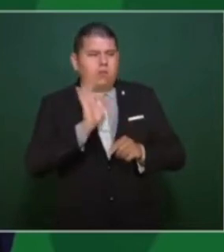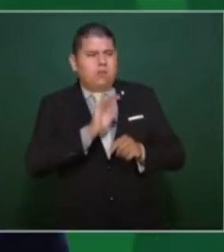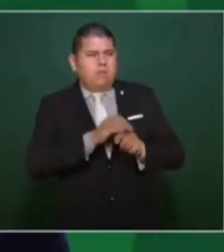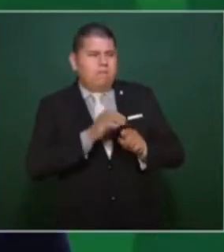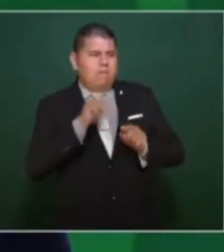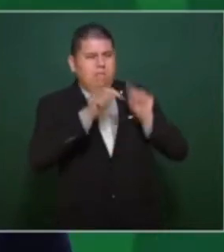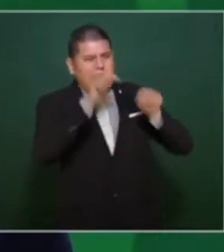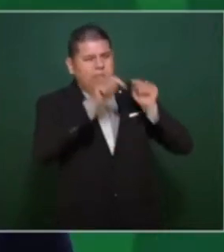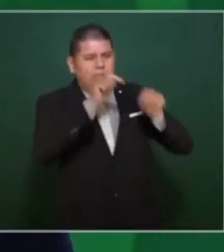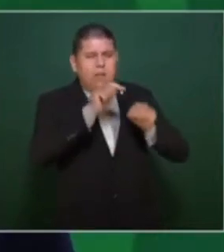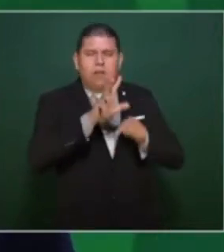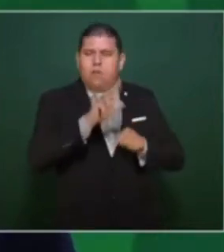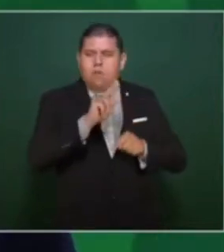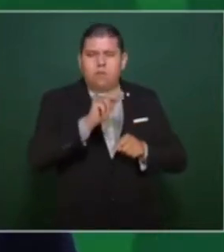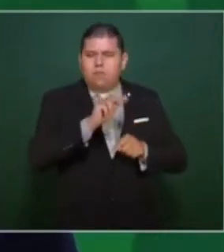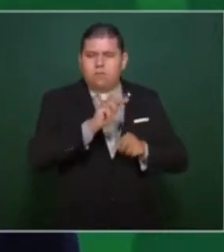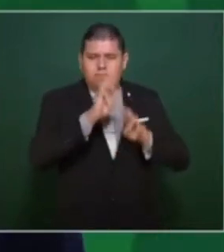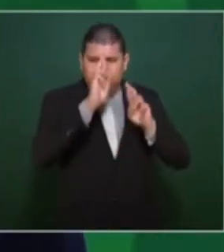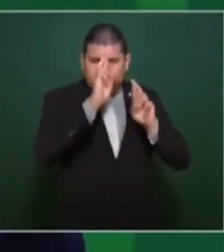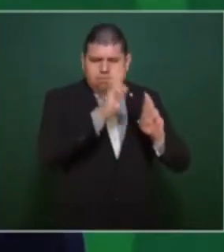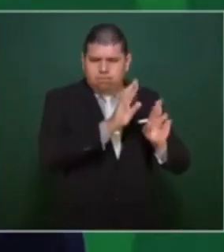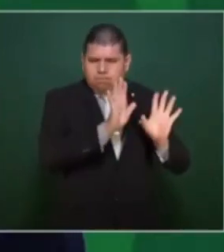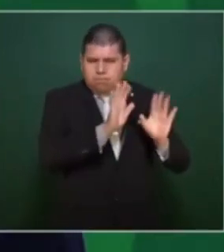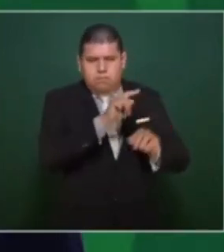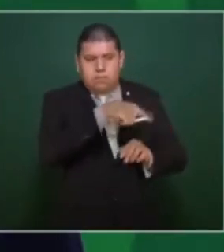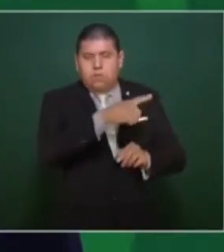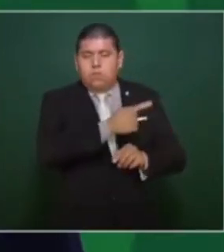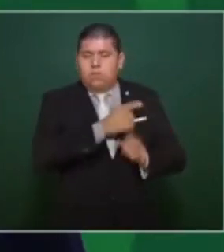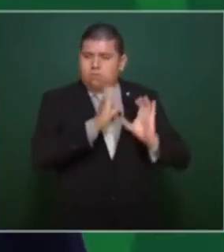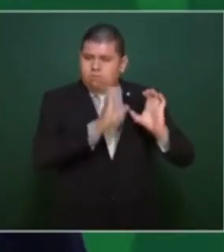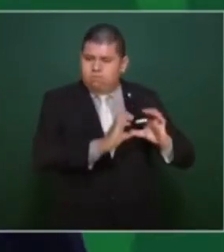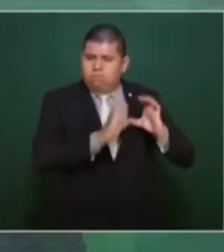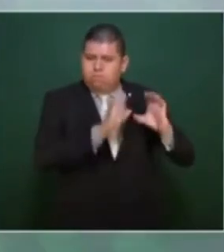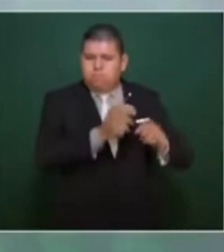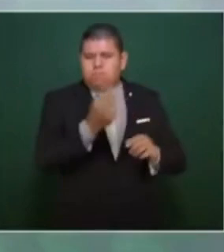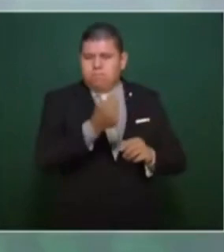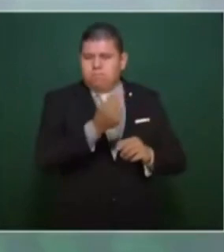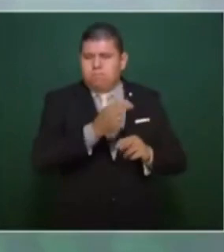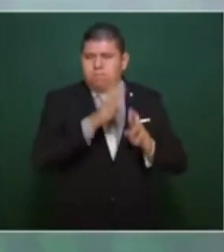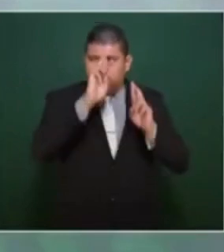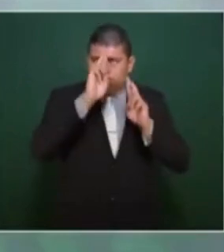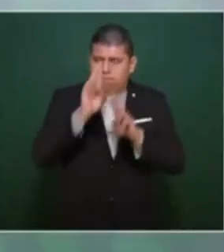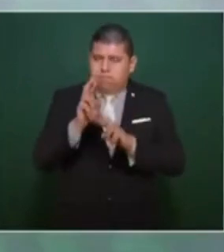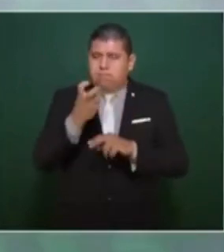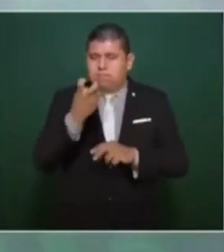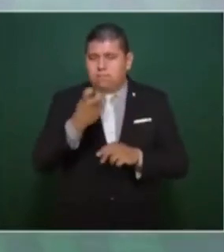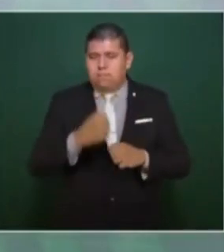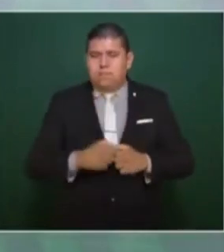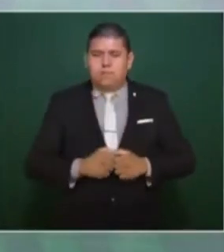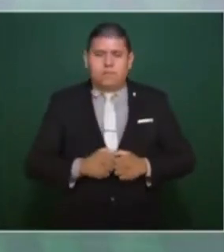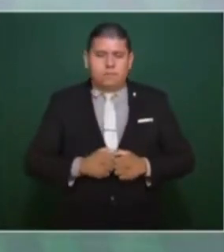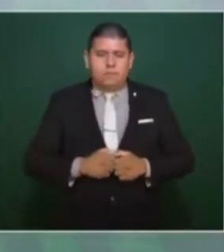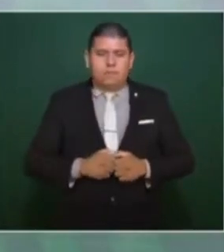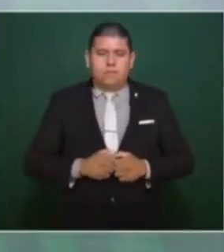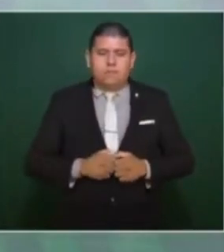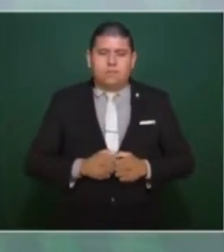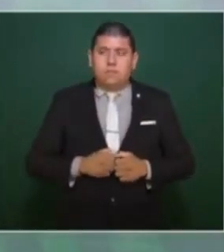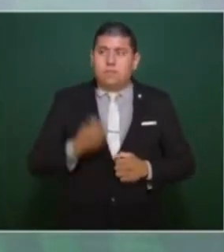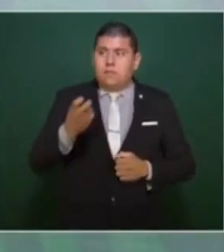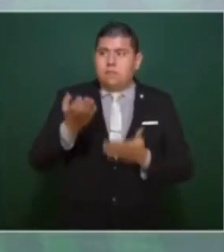Pero deben de cuidarse, y sobre todo un